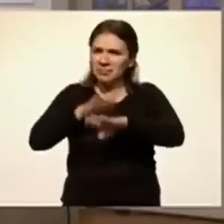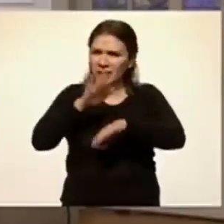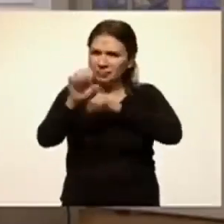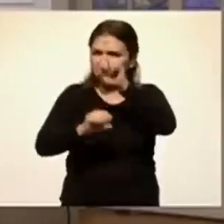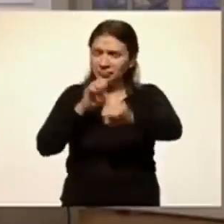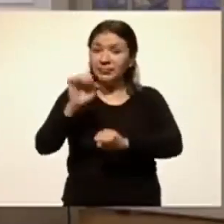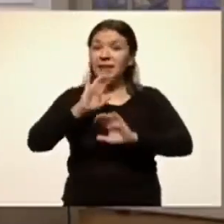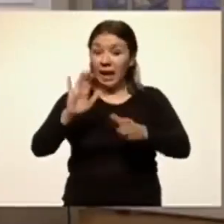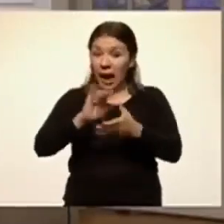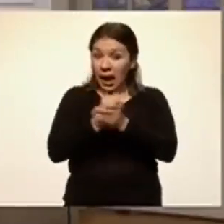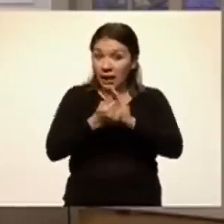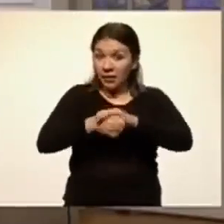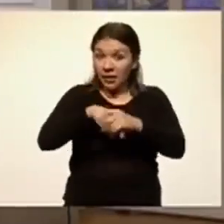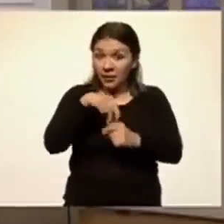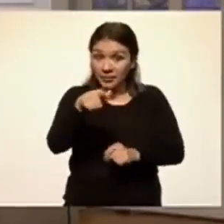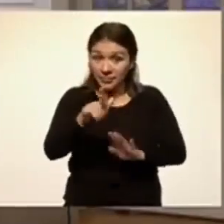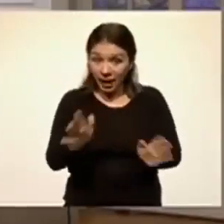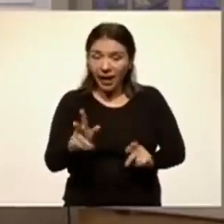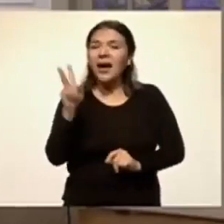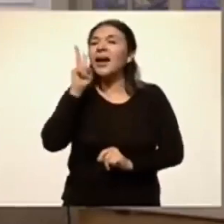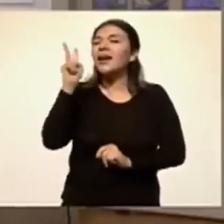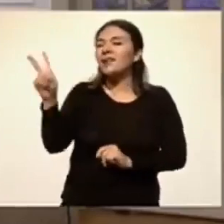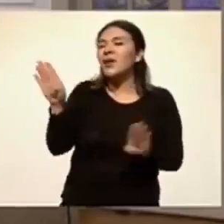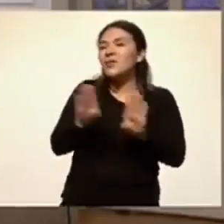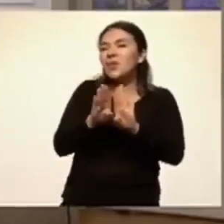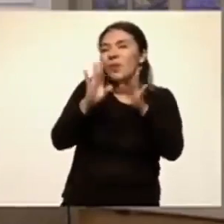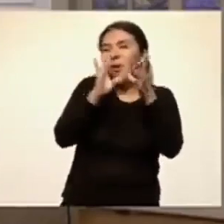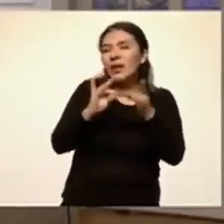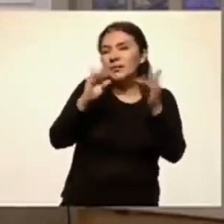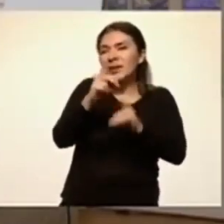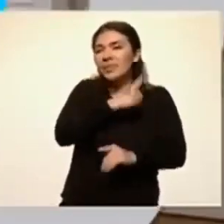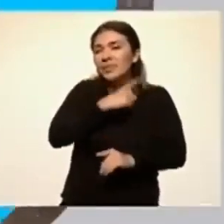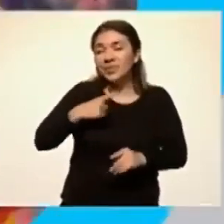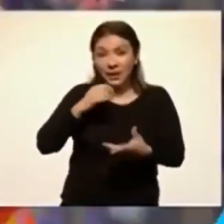lavaste las manos? Vamos con Ajo listo para que nos explique cómo hacerlo.